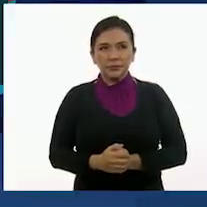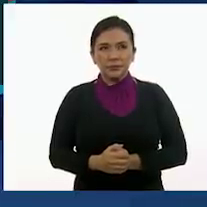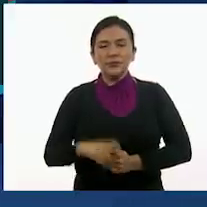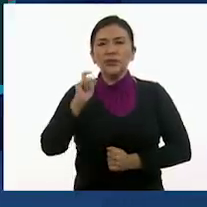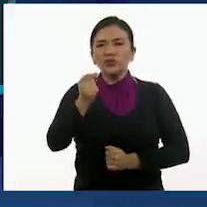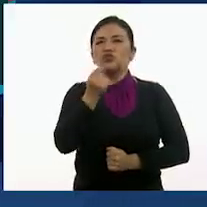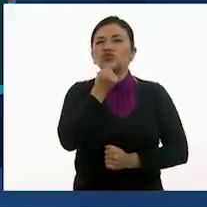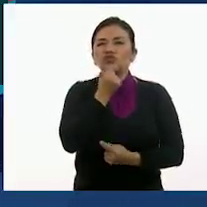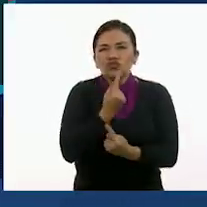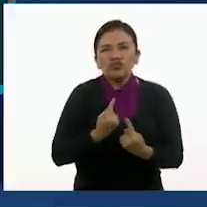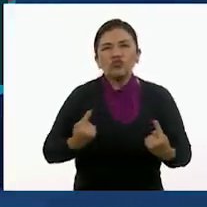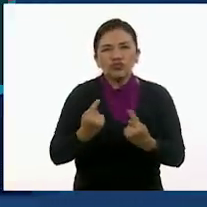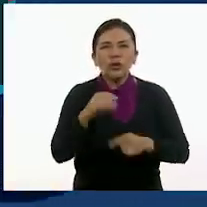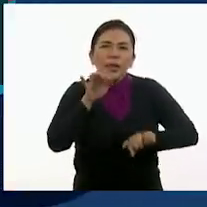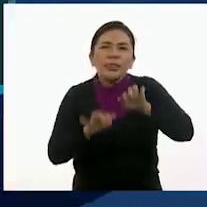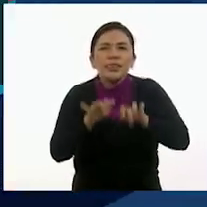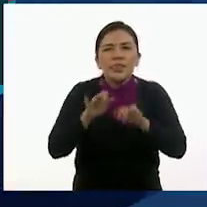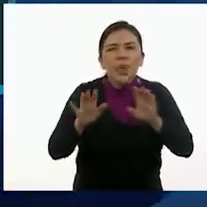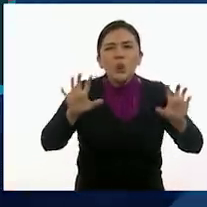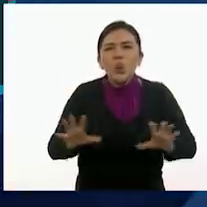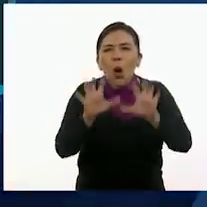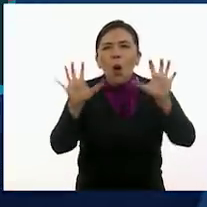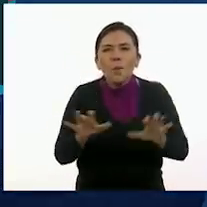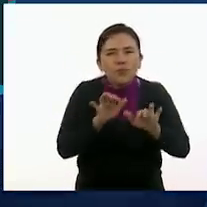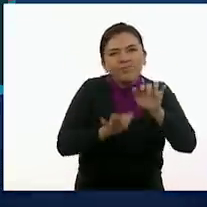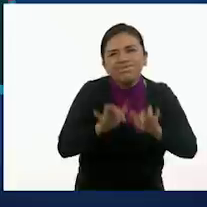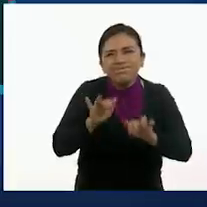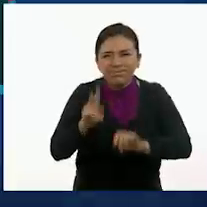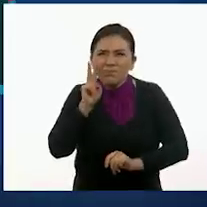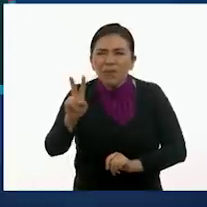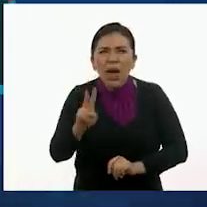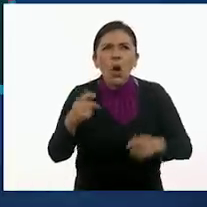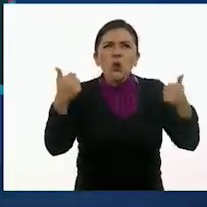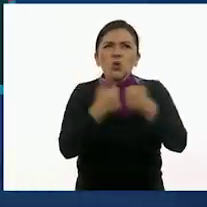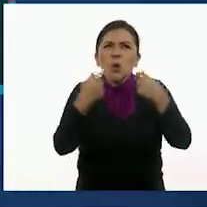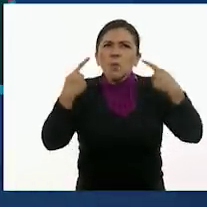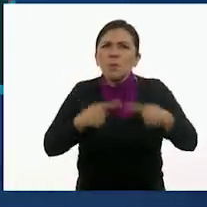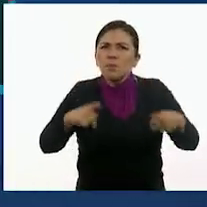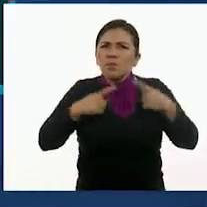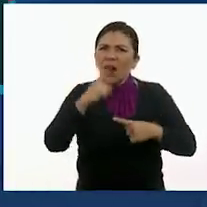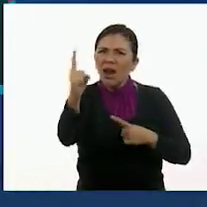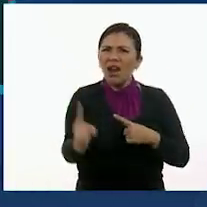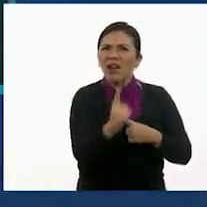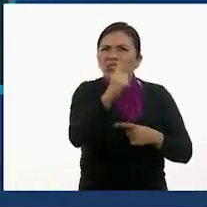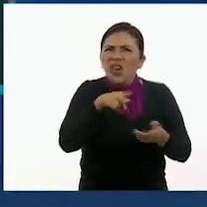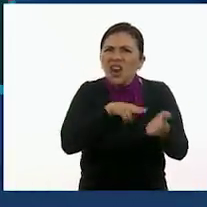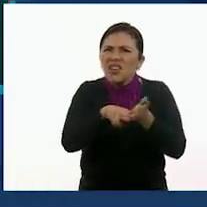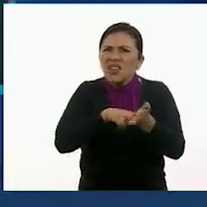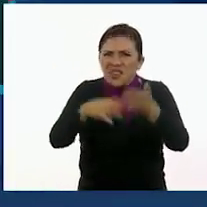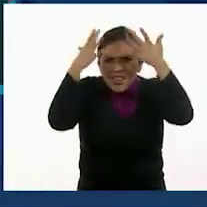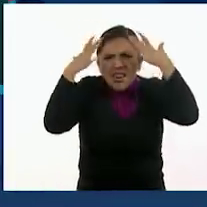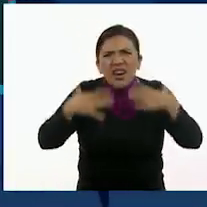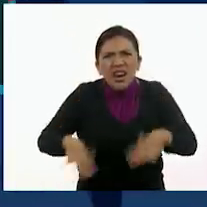Son unos niños que están frente a la computadora, pero al parecer hay una persona ahí como un delincuente asomándose por la